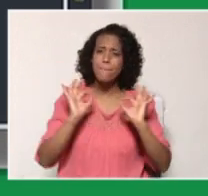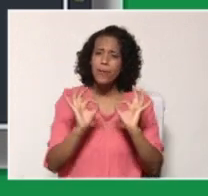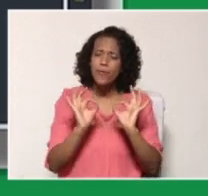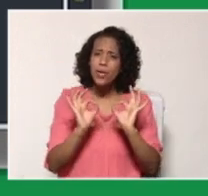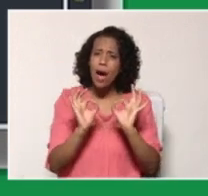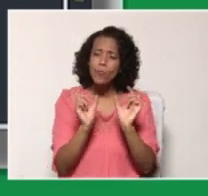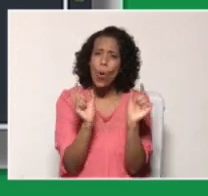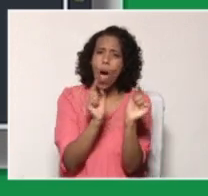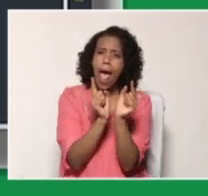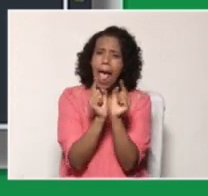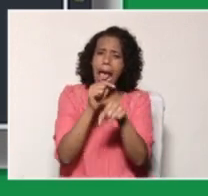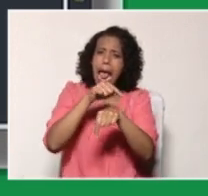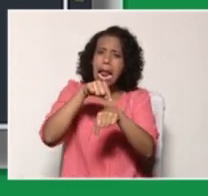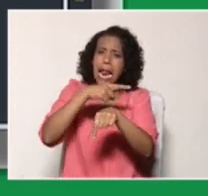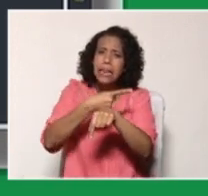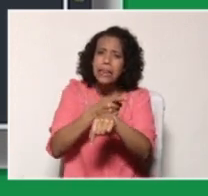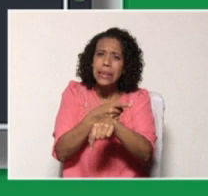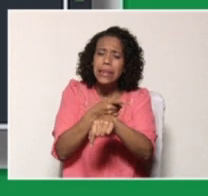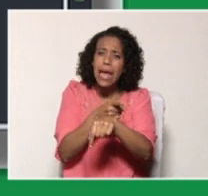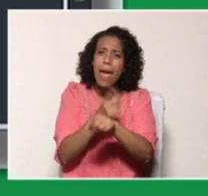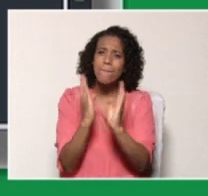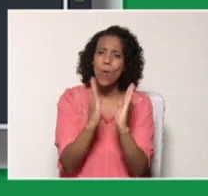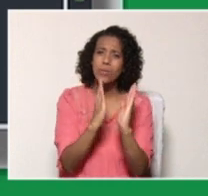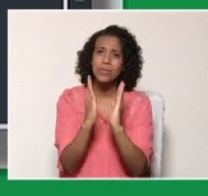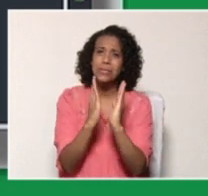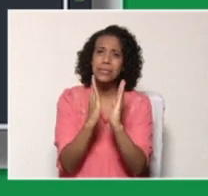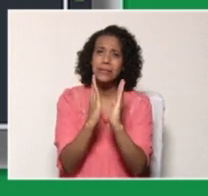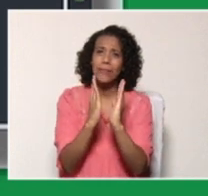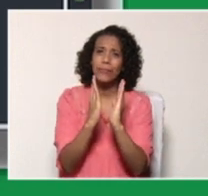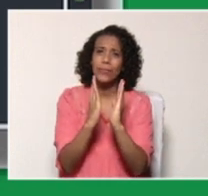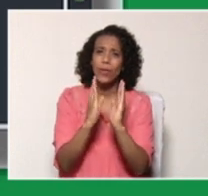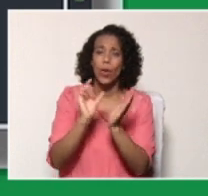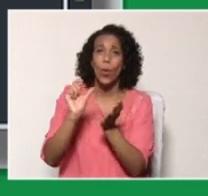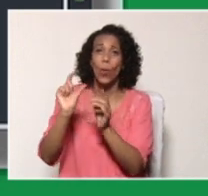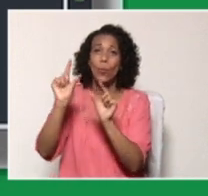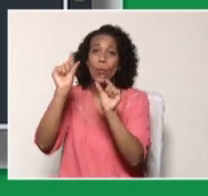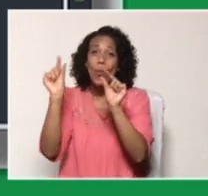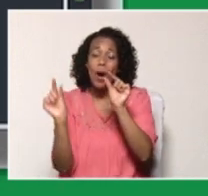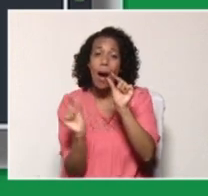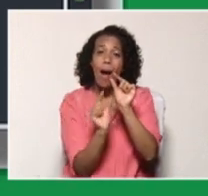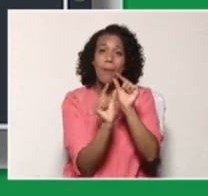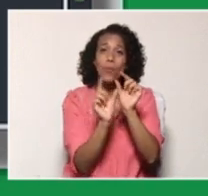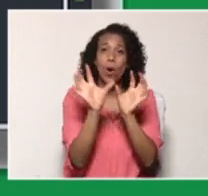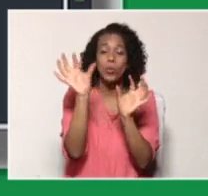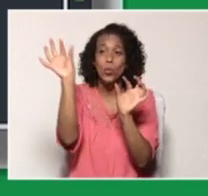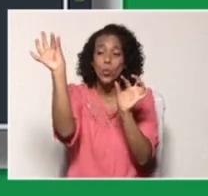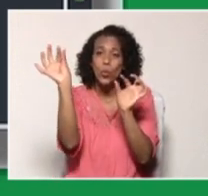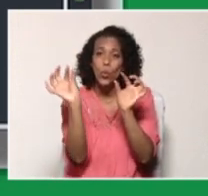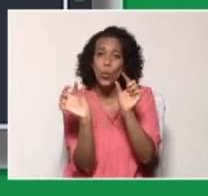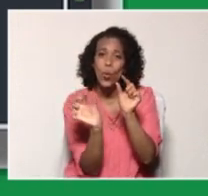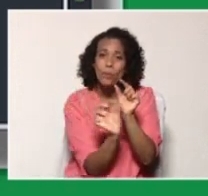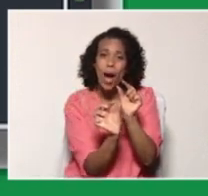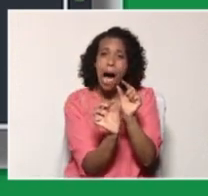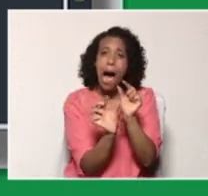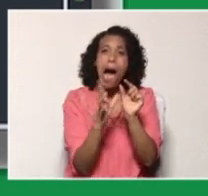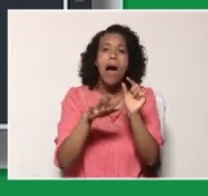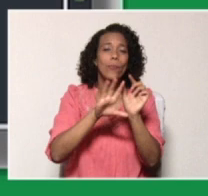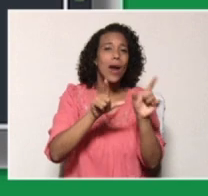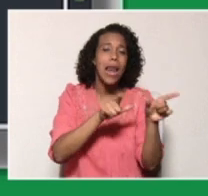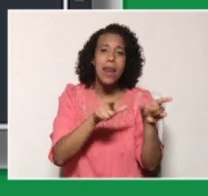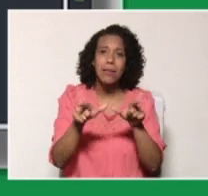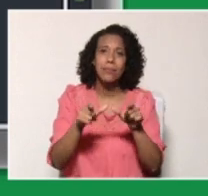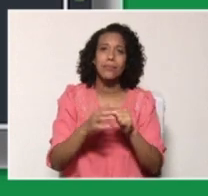verificamos que esté centrado, vertical centrado, y arrastramos la imagen que vamos a